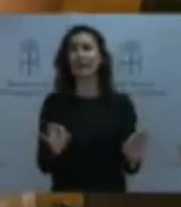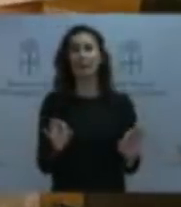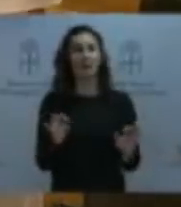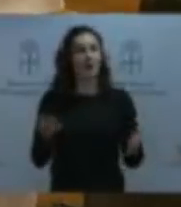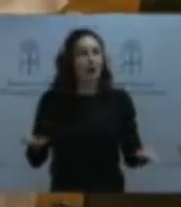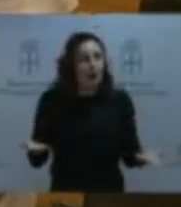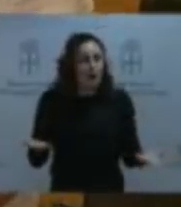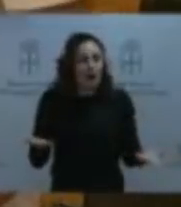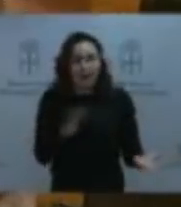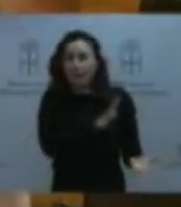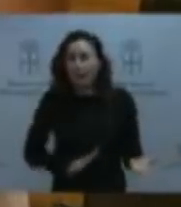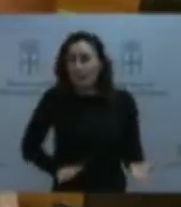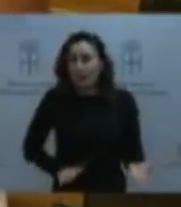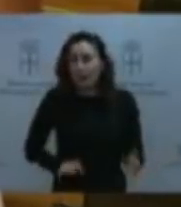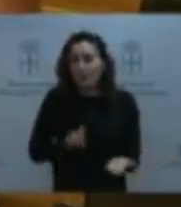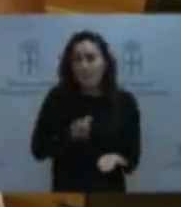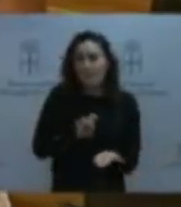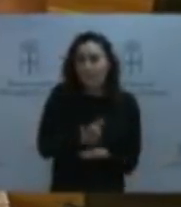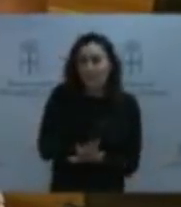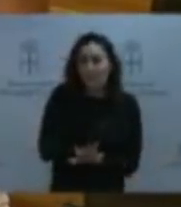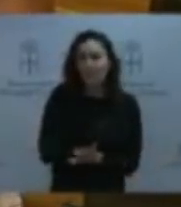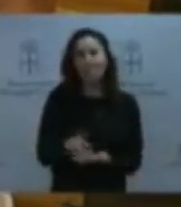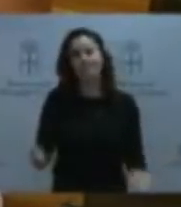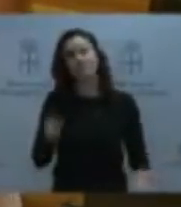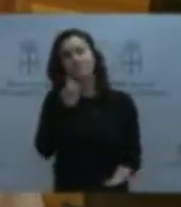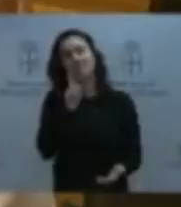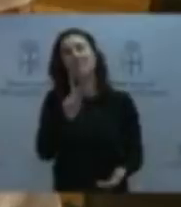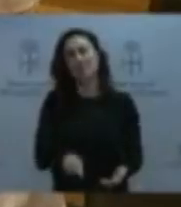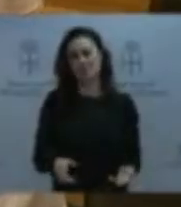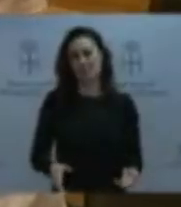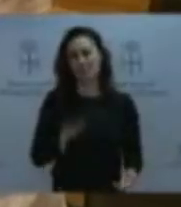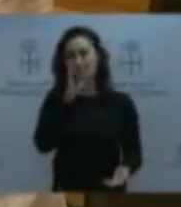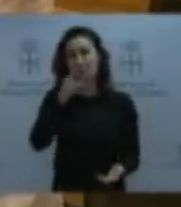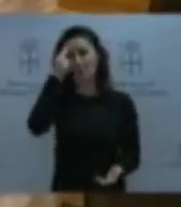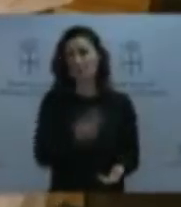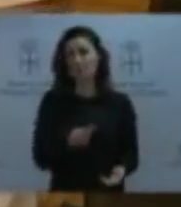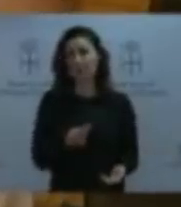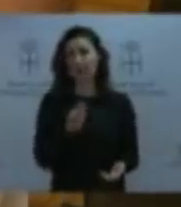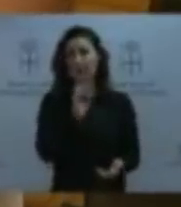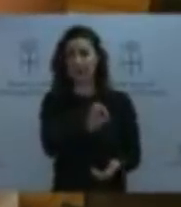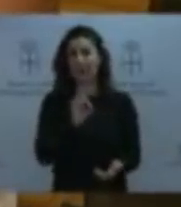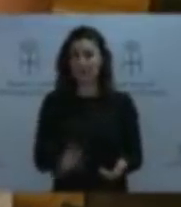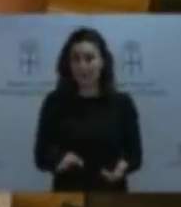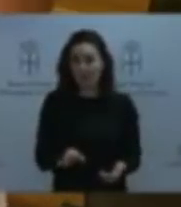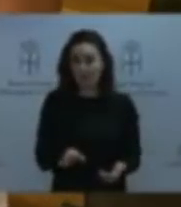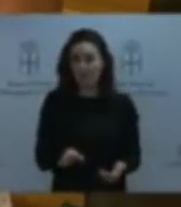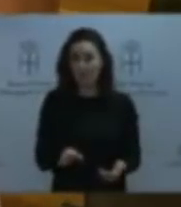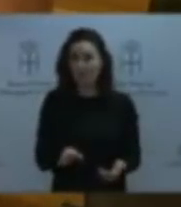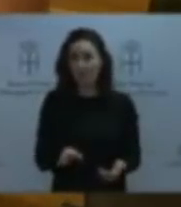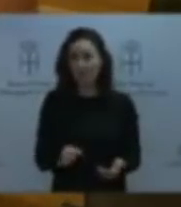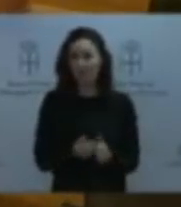por cierto, que es mentira también que tenga que respetar ninguna tasa de referencia de estabilización